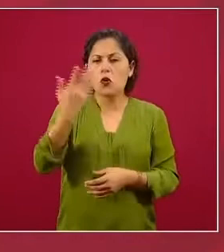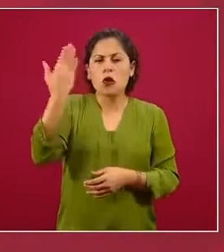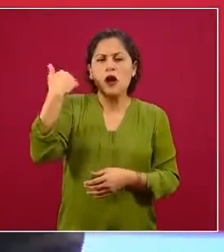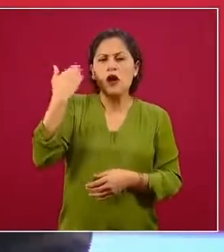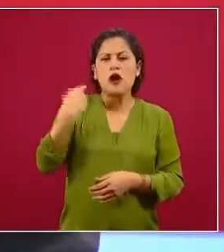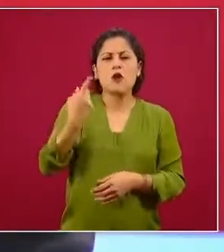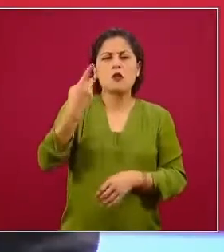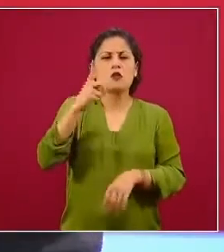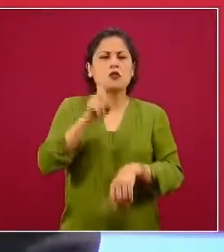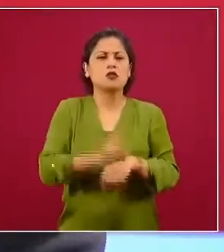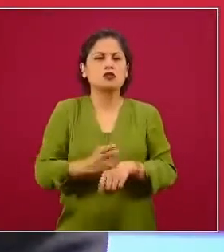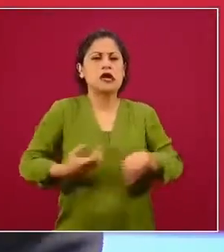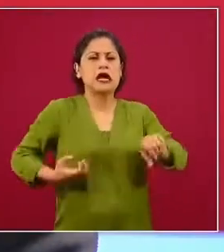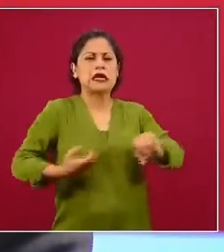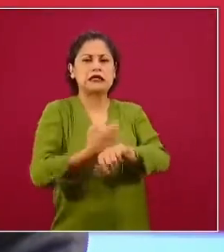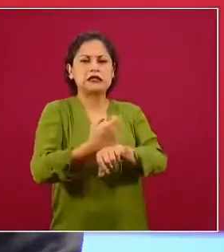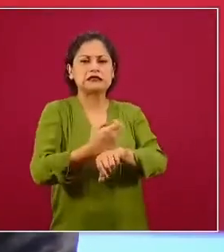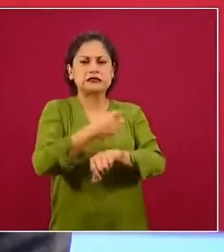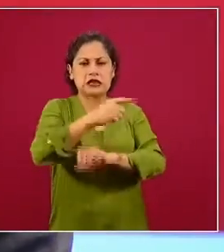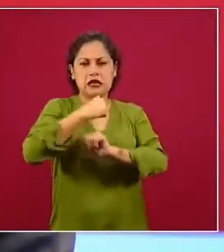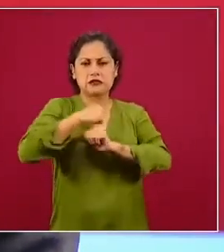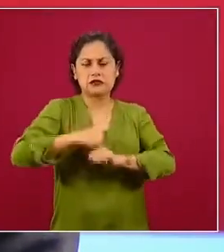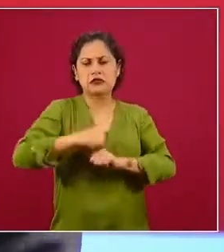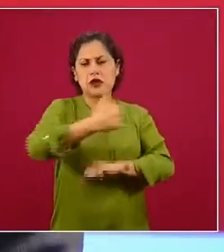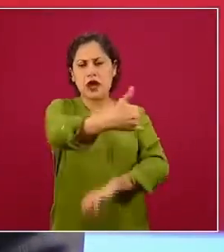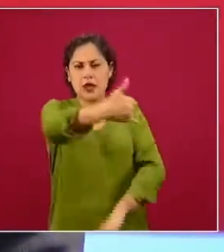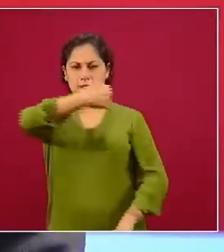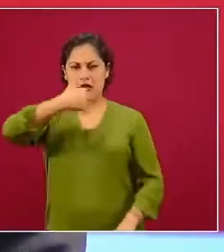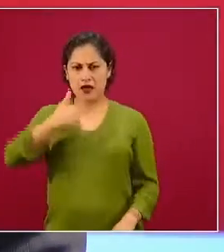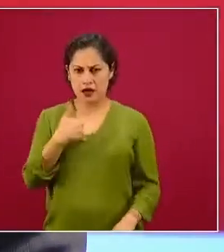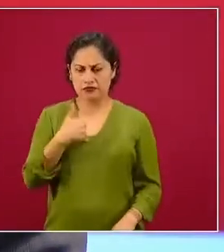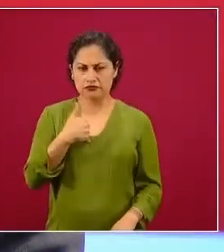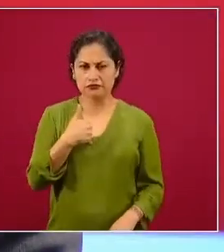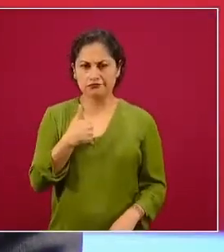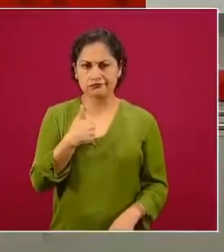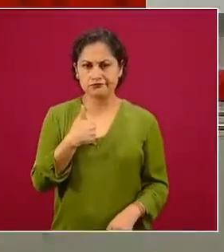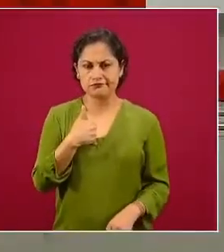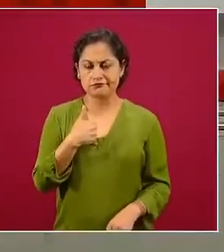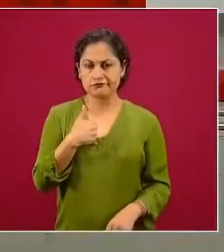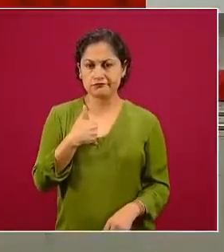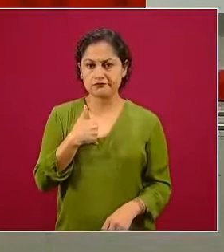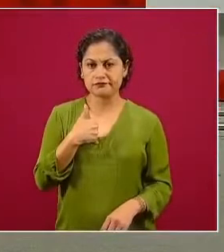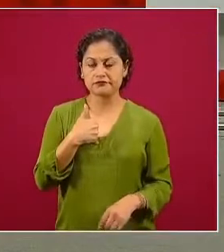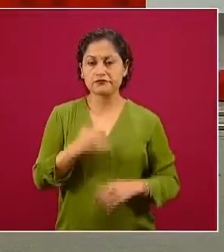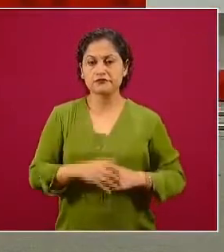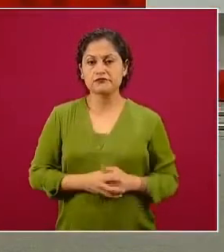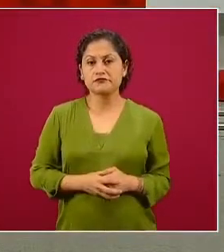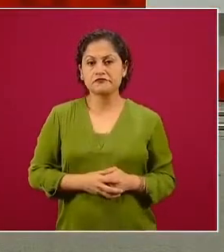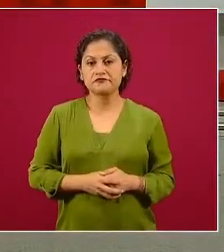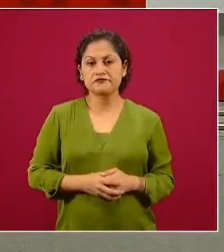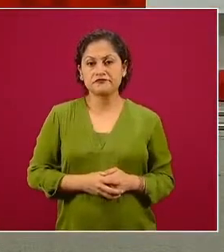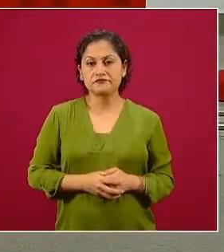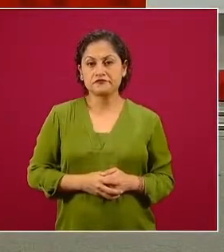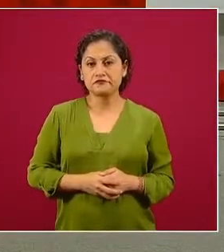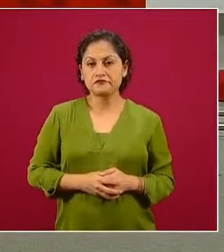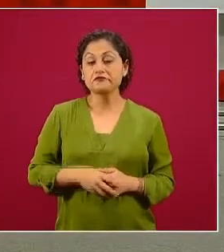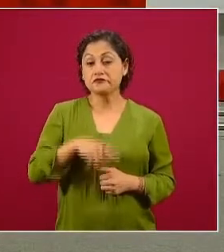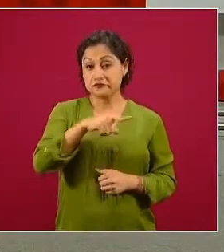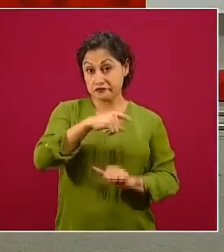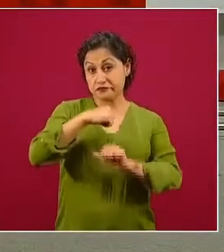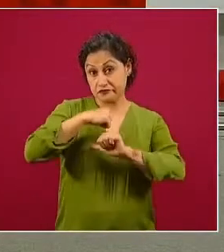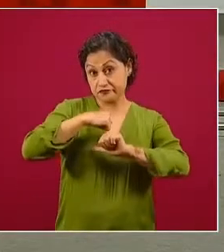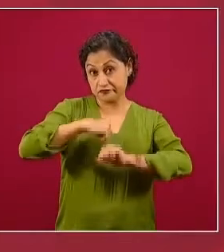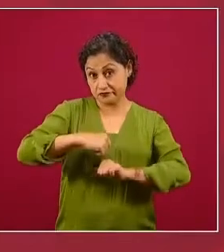amablemente durante este proceso de diálogo semanal con las entidades federativas, y la expresión que usó la persona